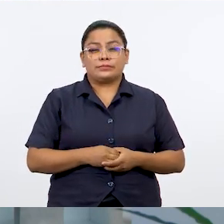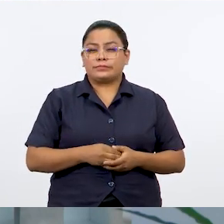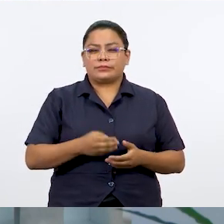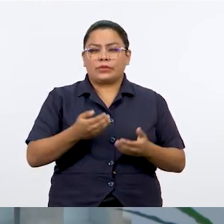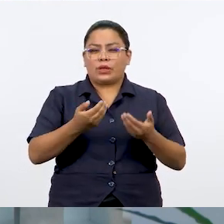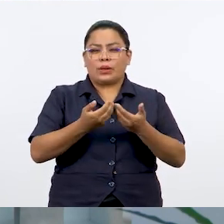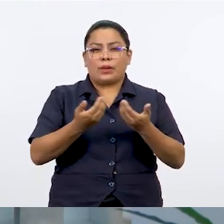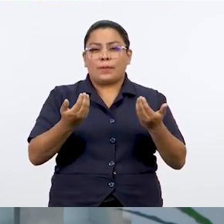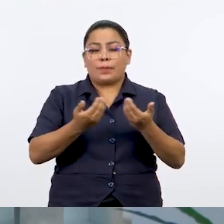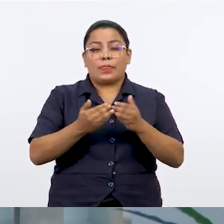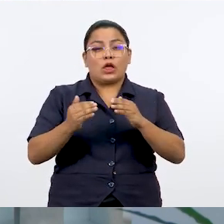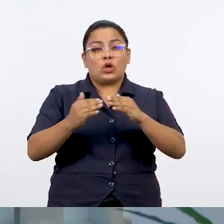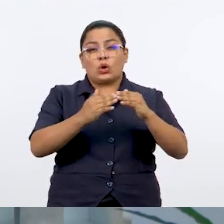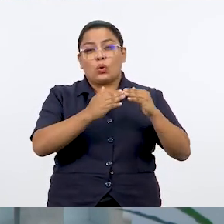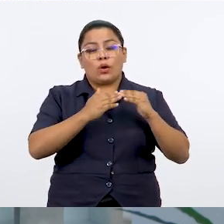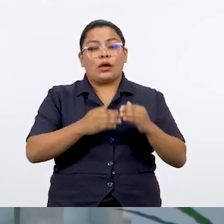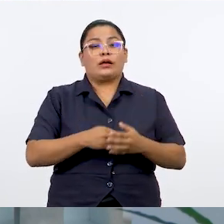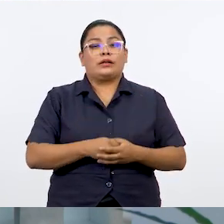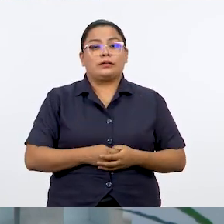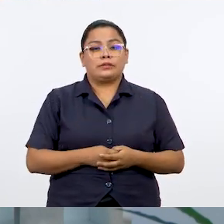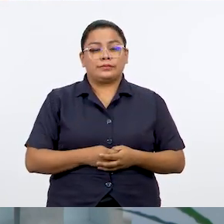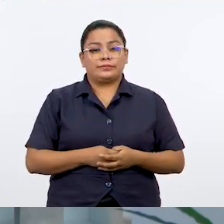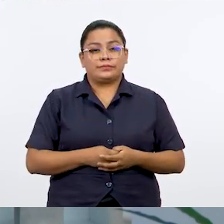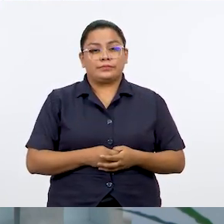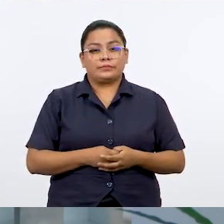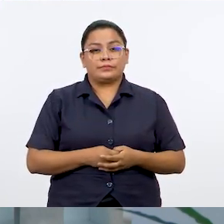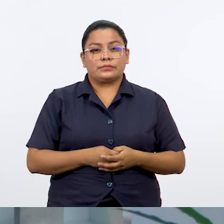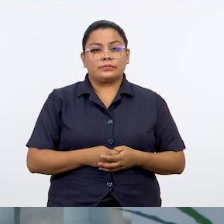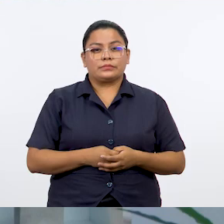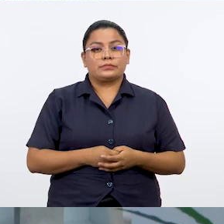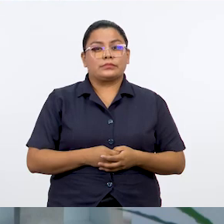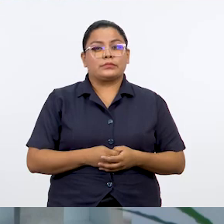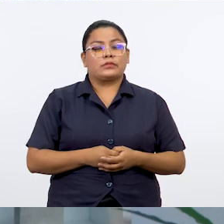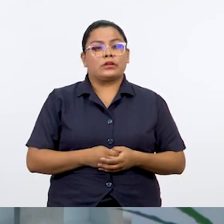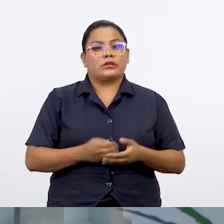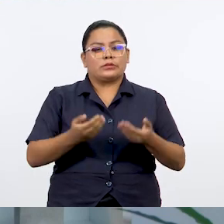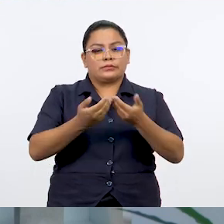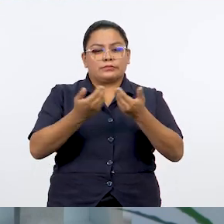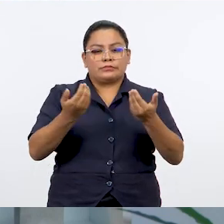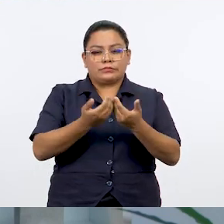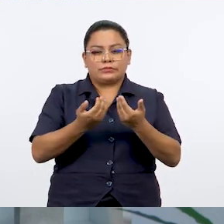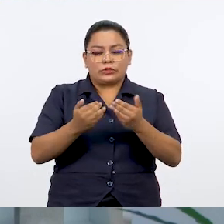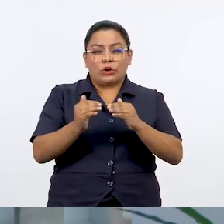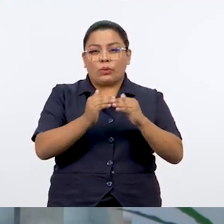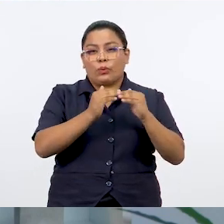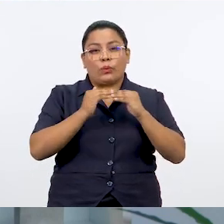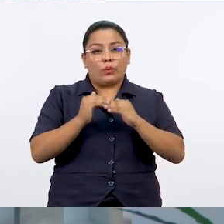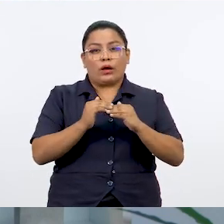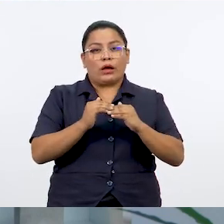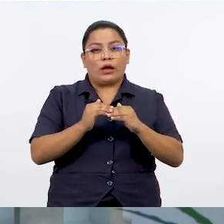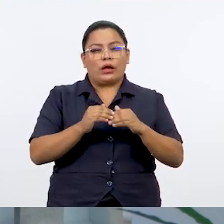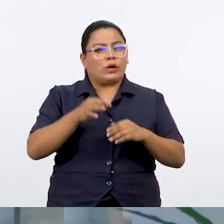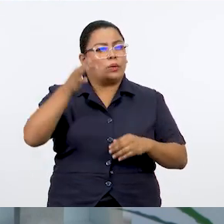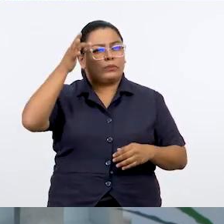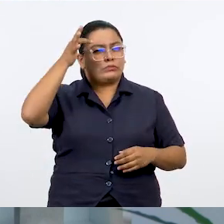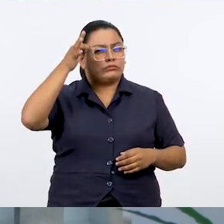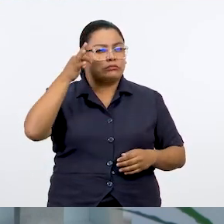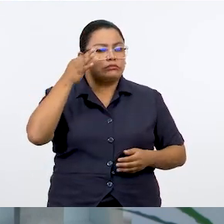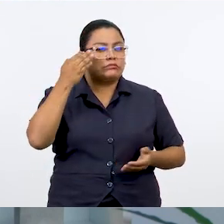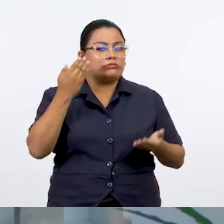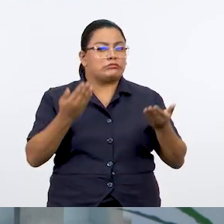después. Tienes razón, Alejandra. Pero ahora que mencionas esto de repartir y en partes iguales, ¿no crees que podemos